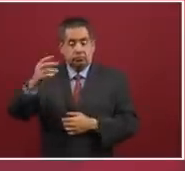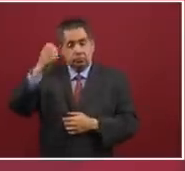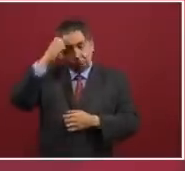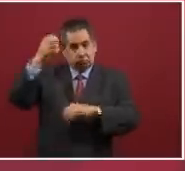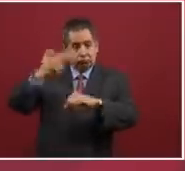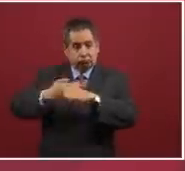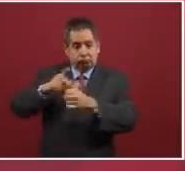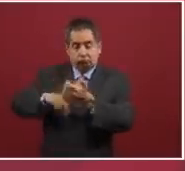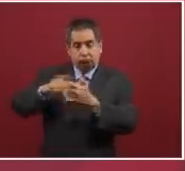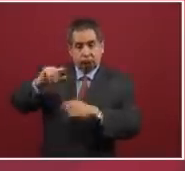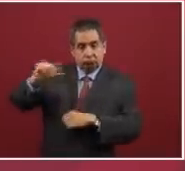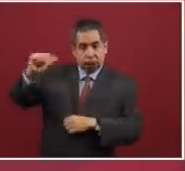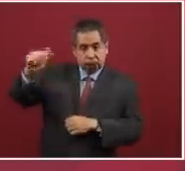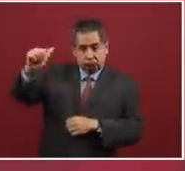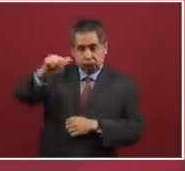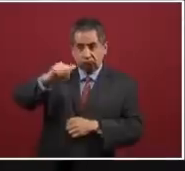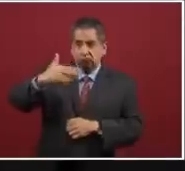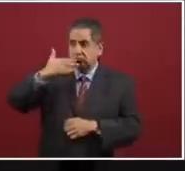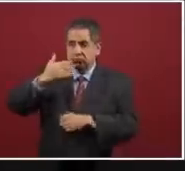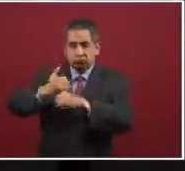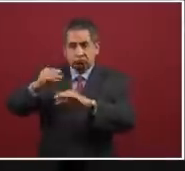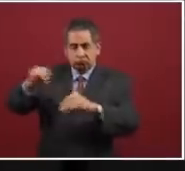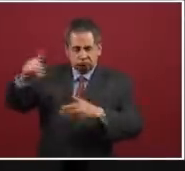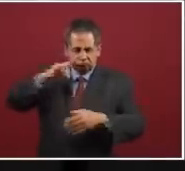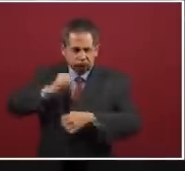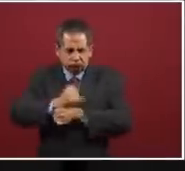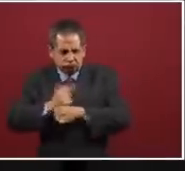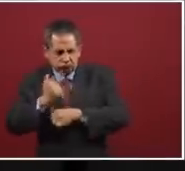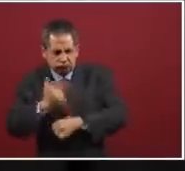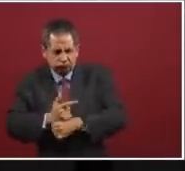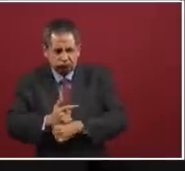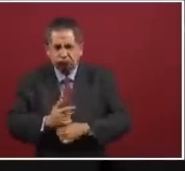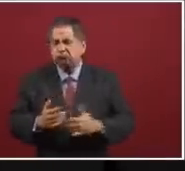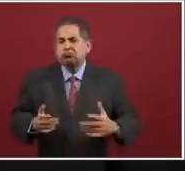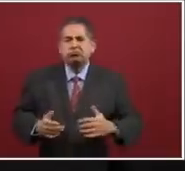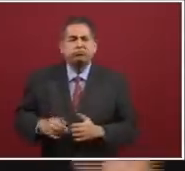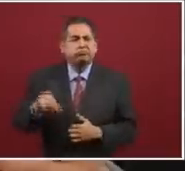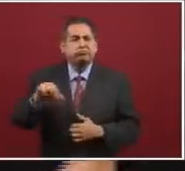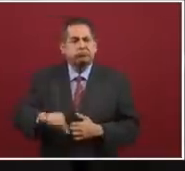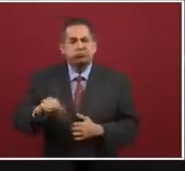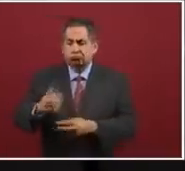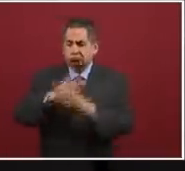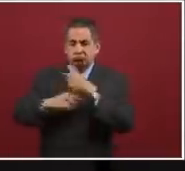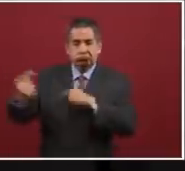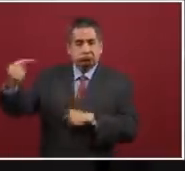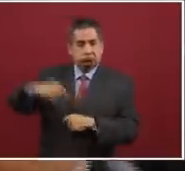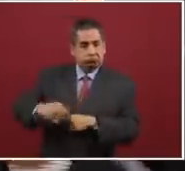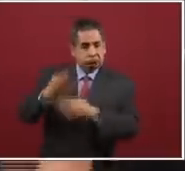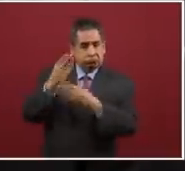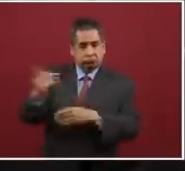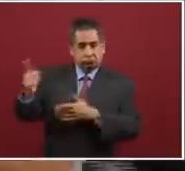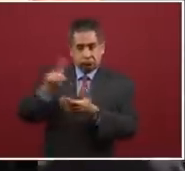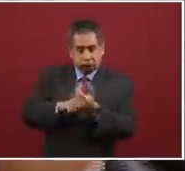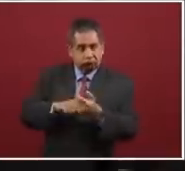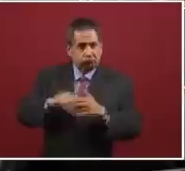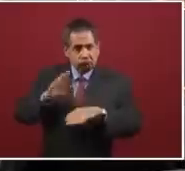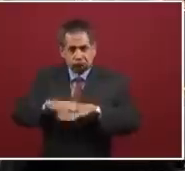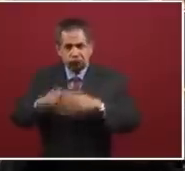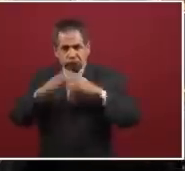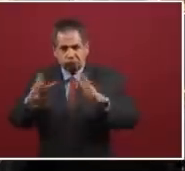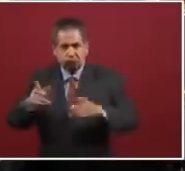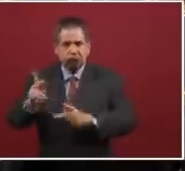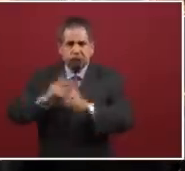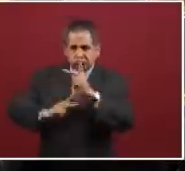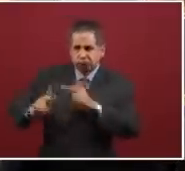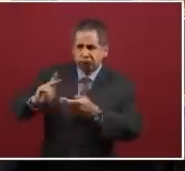extranjeros que tienen muy buena información, aquí vinieron, ampliaron